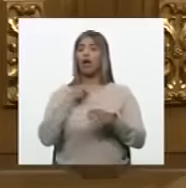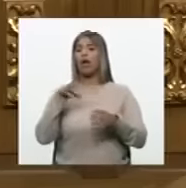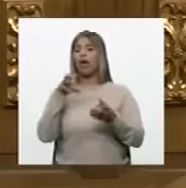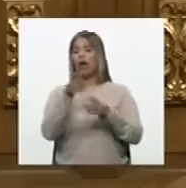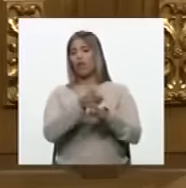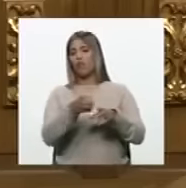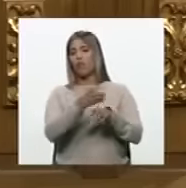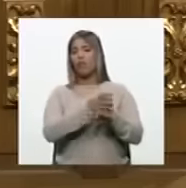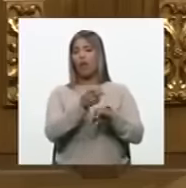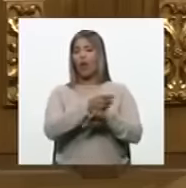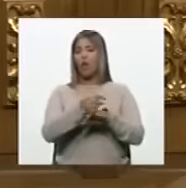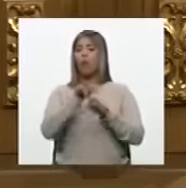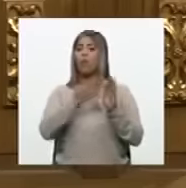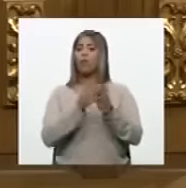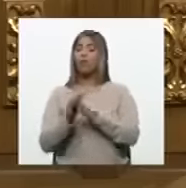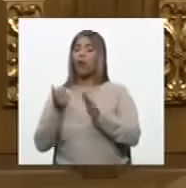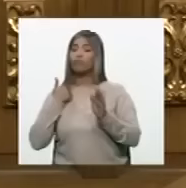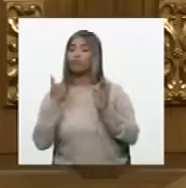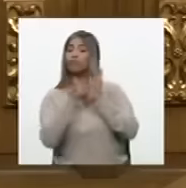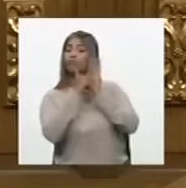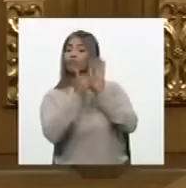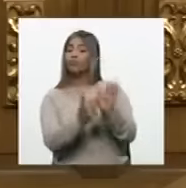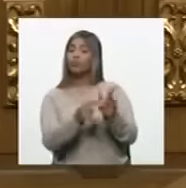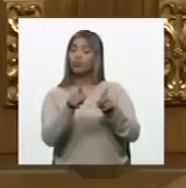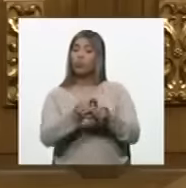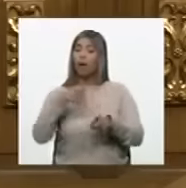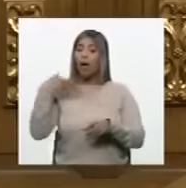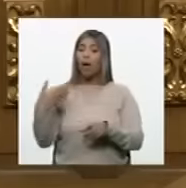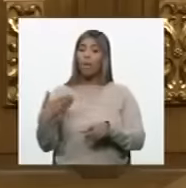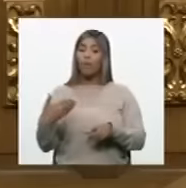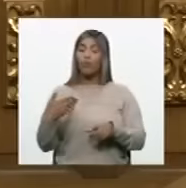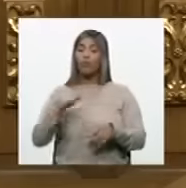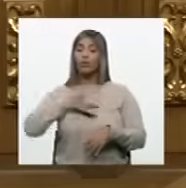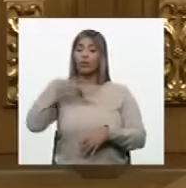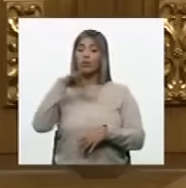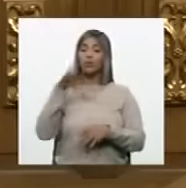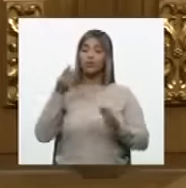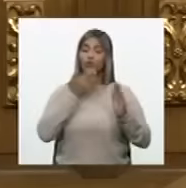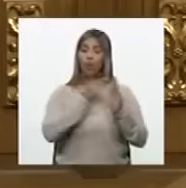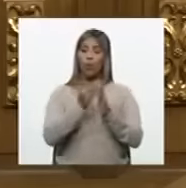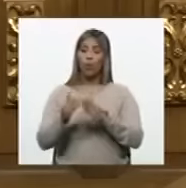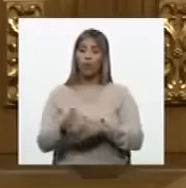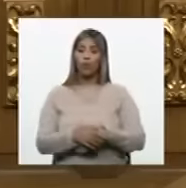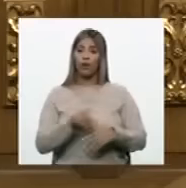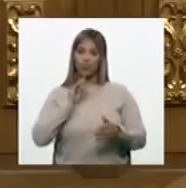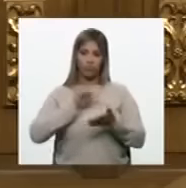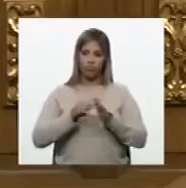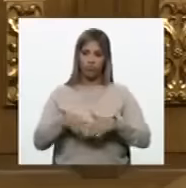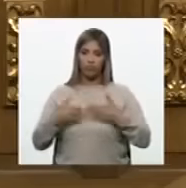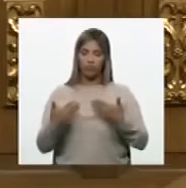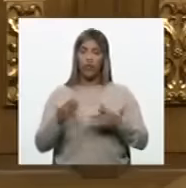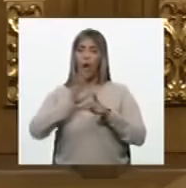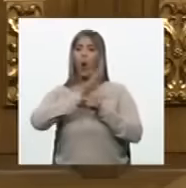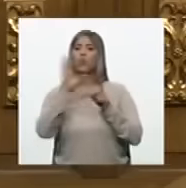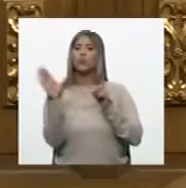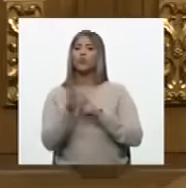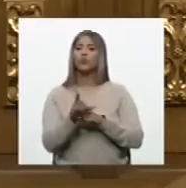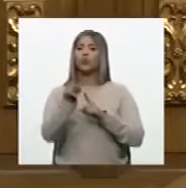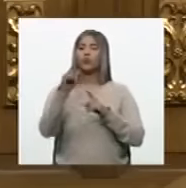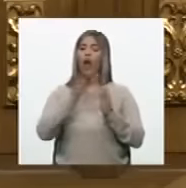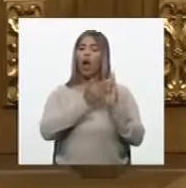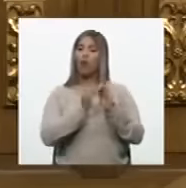comunal, resaltando la importancia del espíritu de la comuna, es decir, la cultura